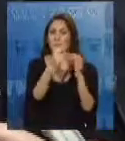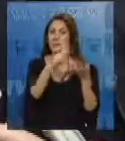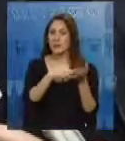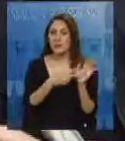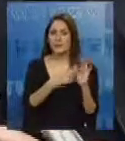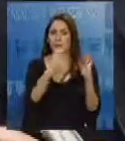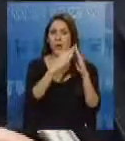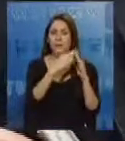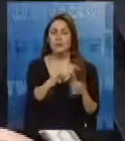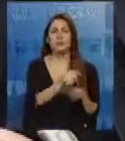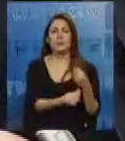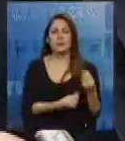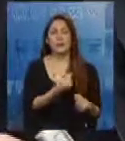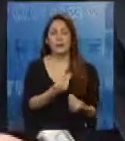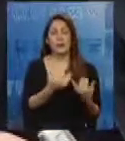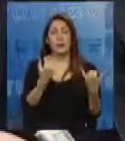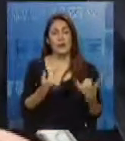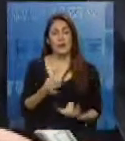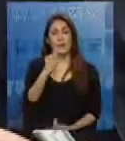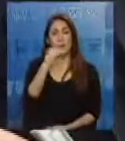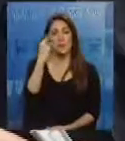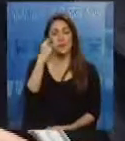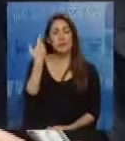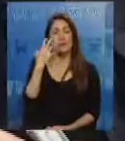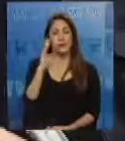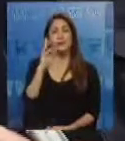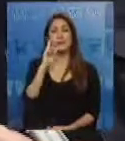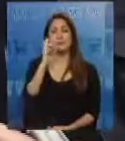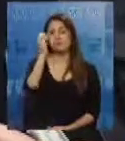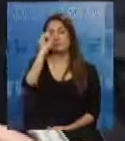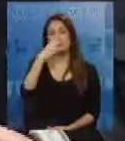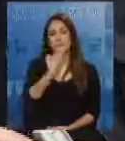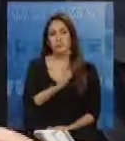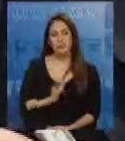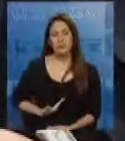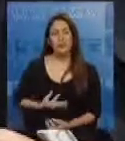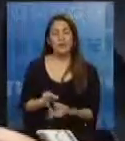su vivienda. Ya lo anunció el presidente, ya lo anunció el vicepresidente. Dios bendito, saldremos adelante.